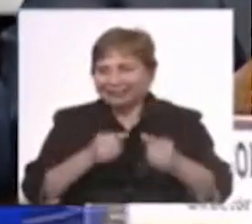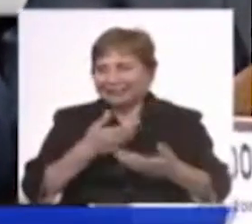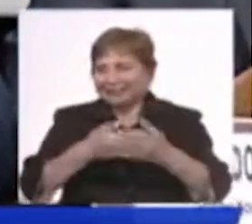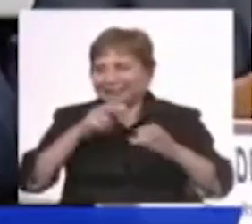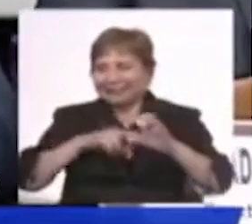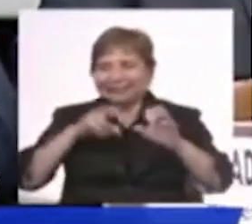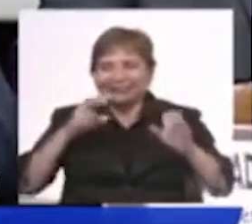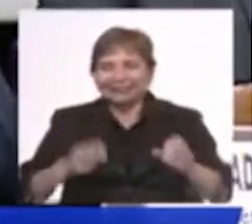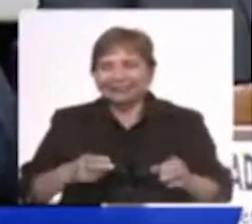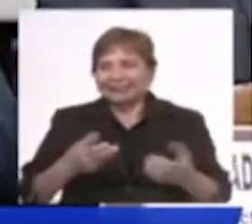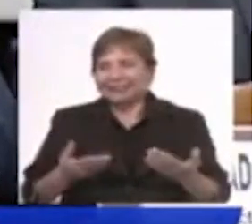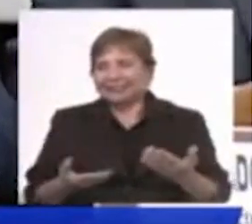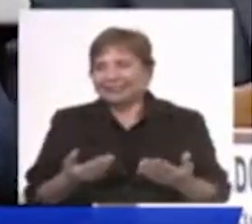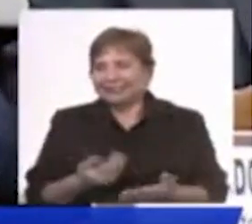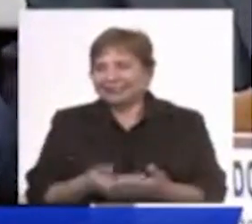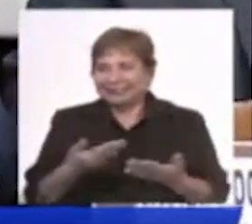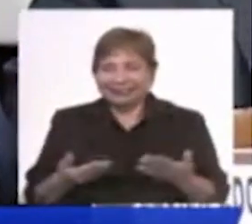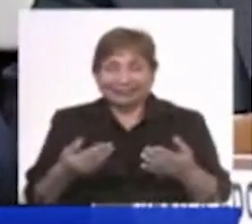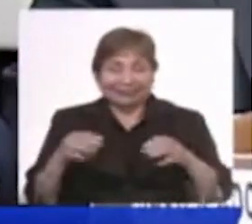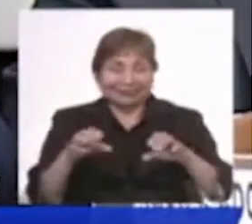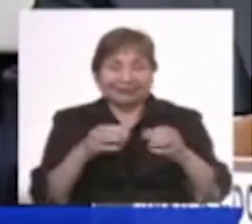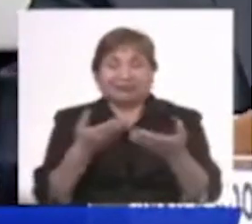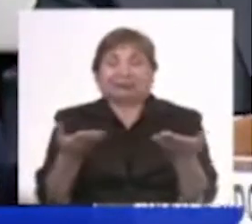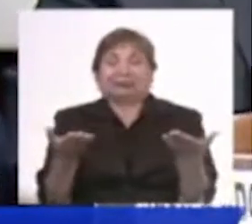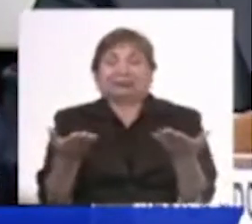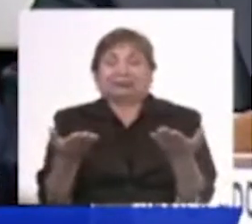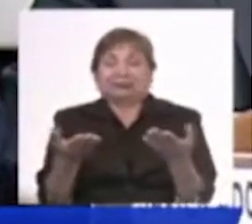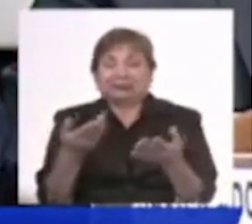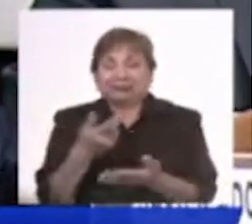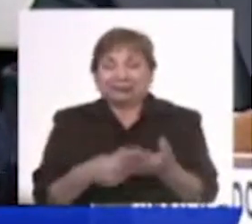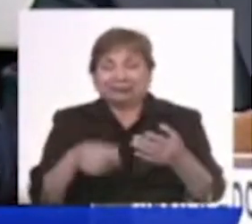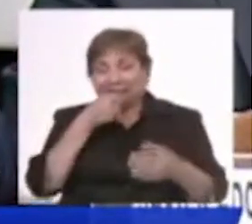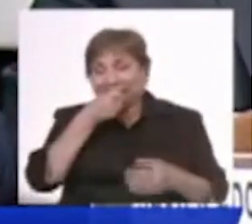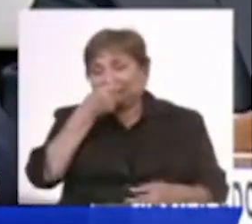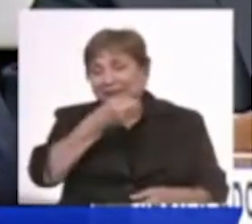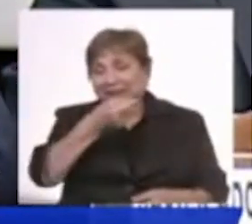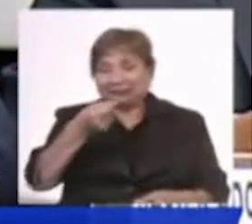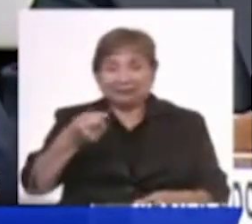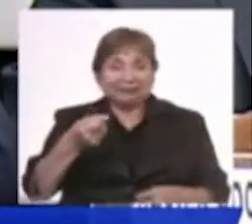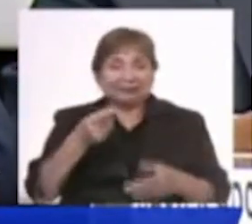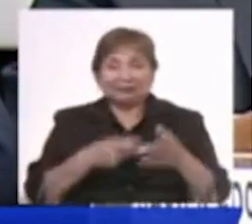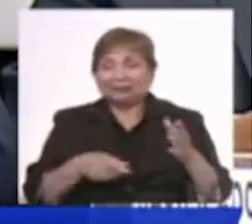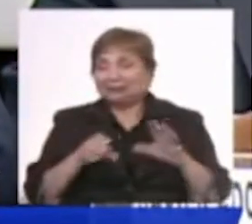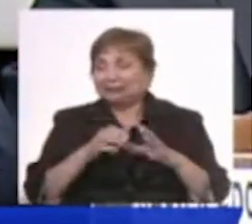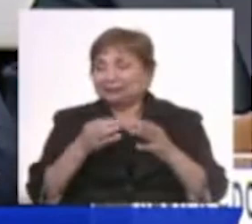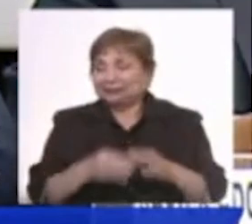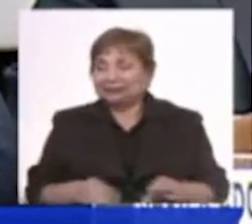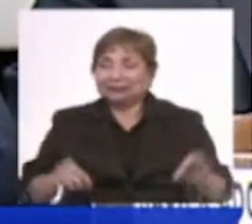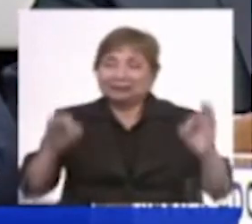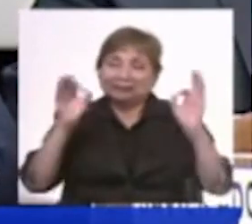paso al costado ante este tipo de acontecimientos periodísticos. Lo importante de resaltar en